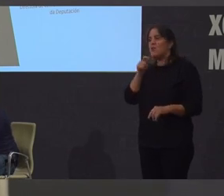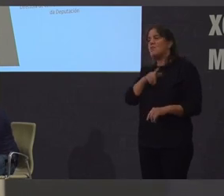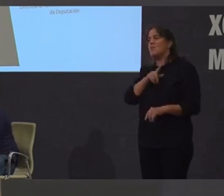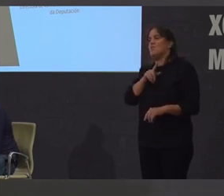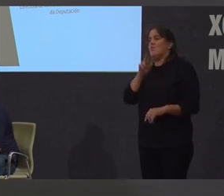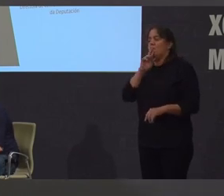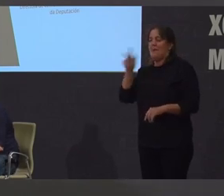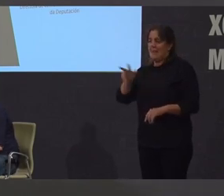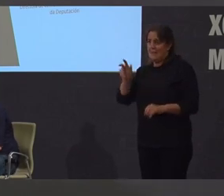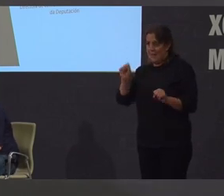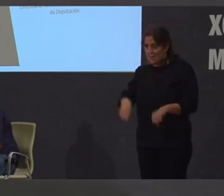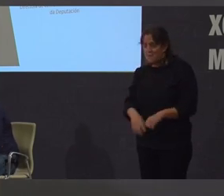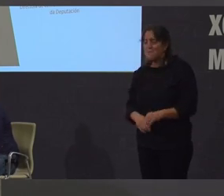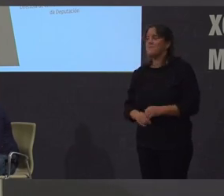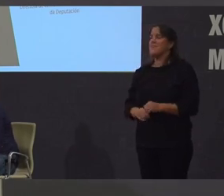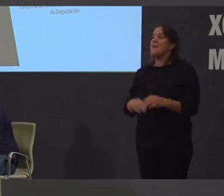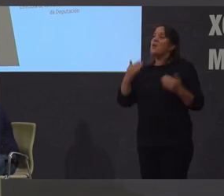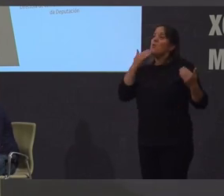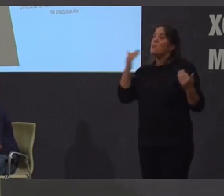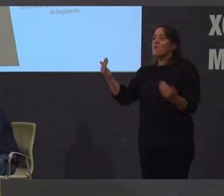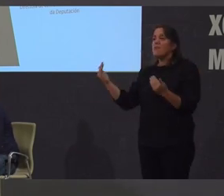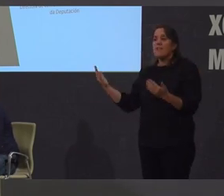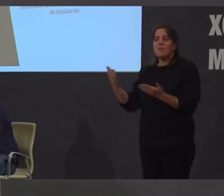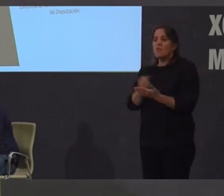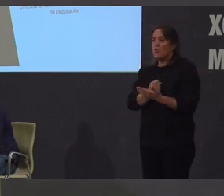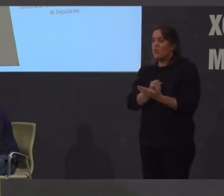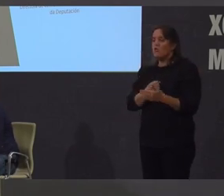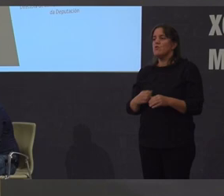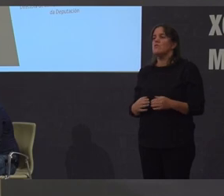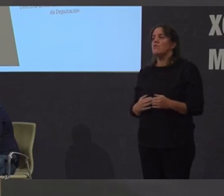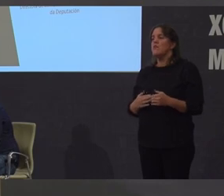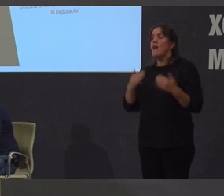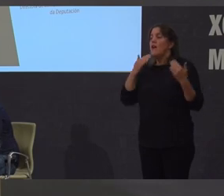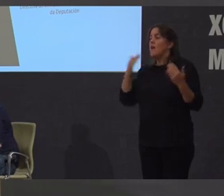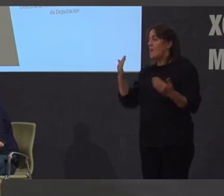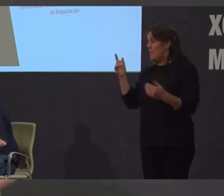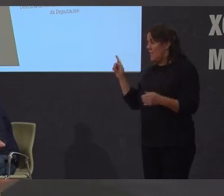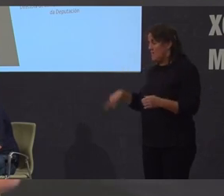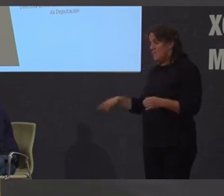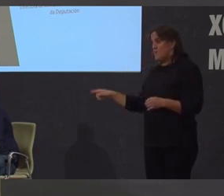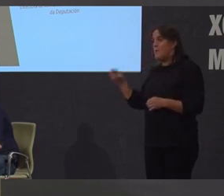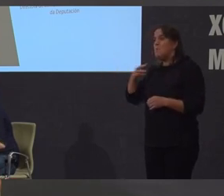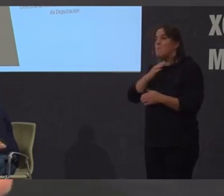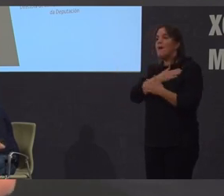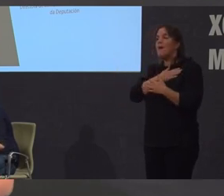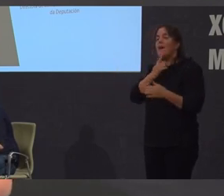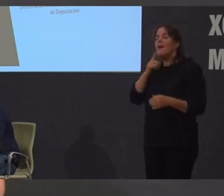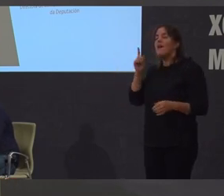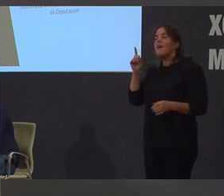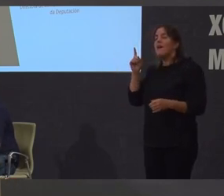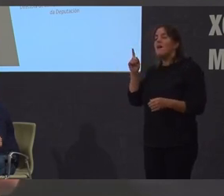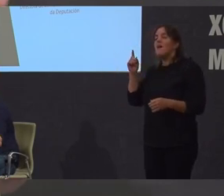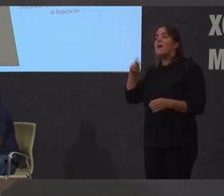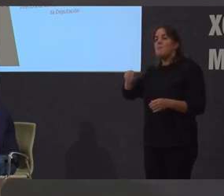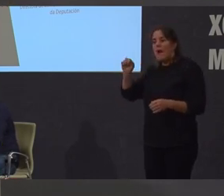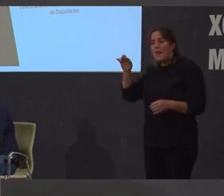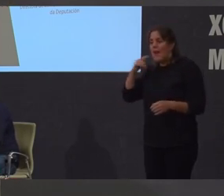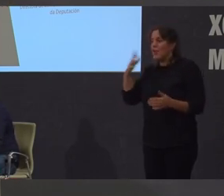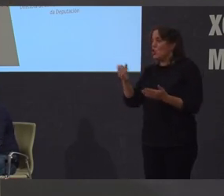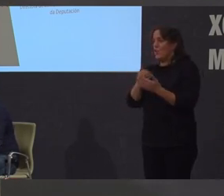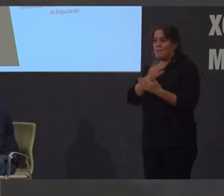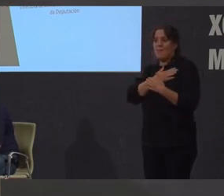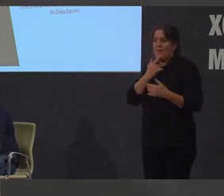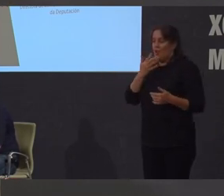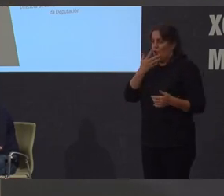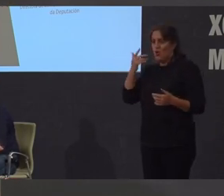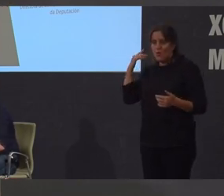mejor. Muchas gracias a todos y gracias María, gracias a María, a todas las Marías